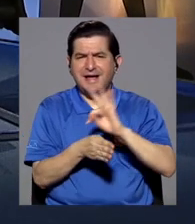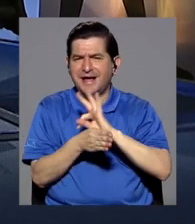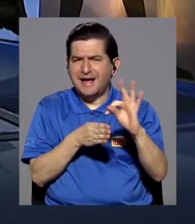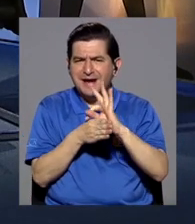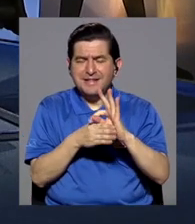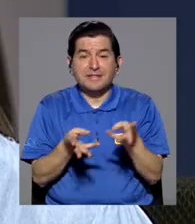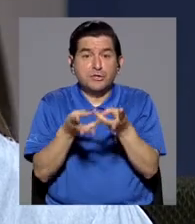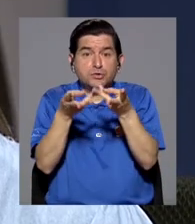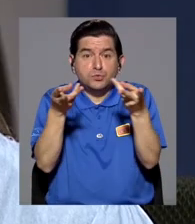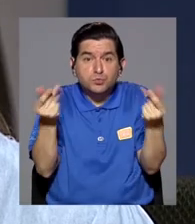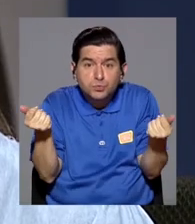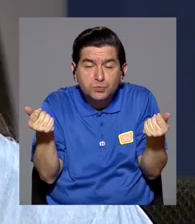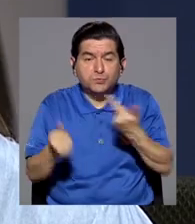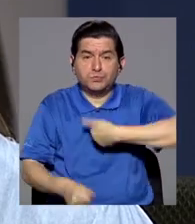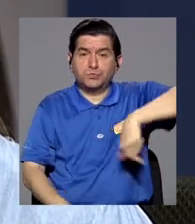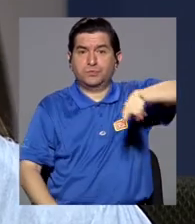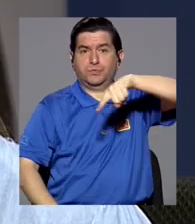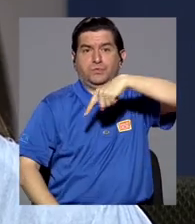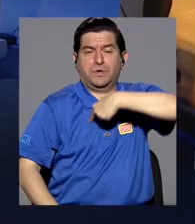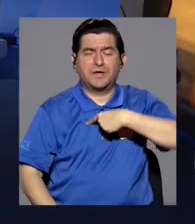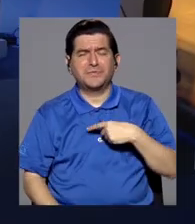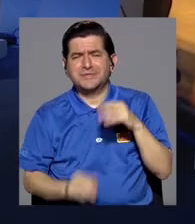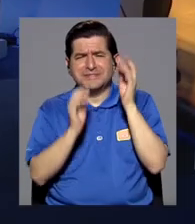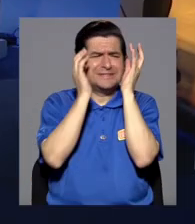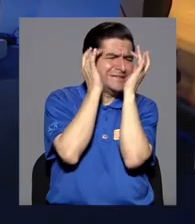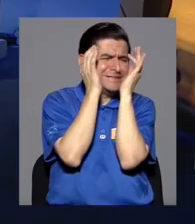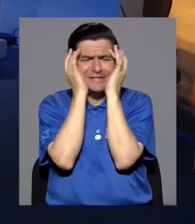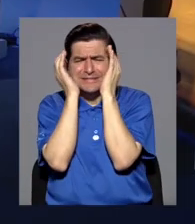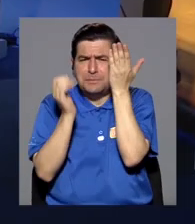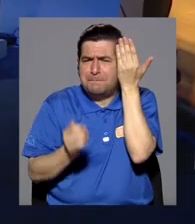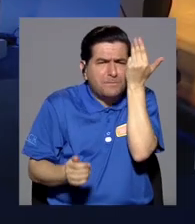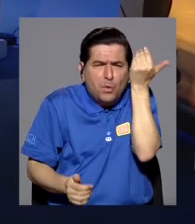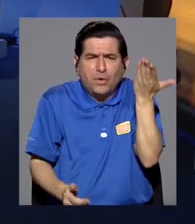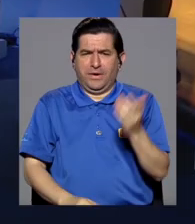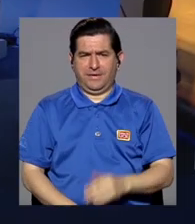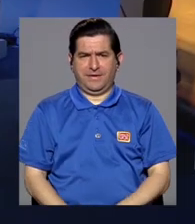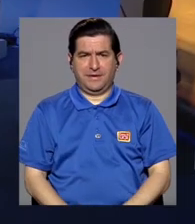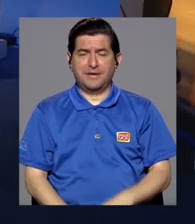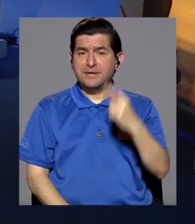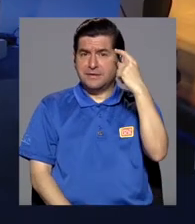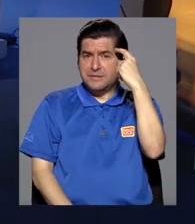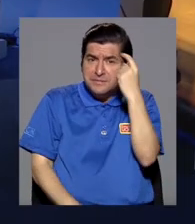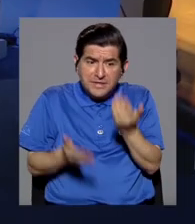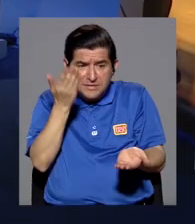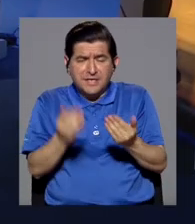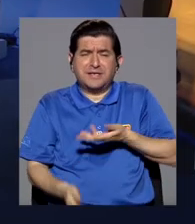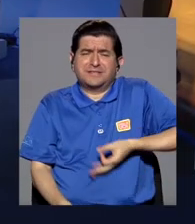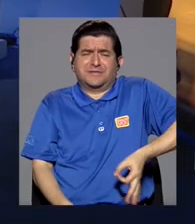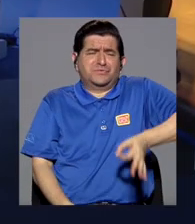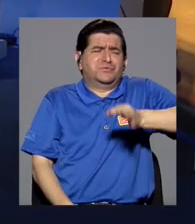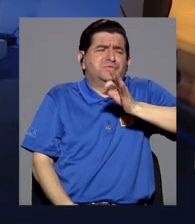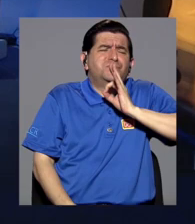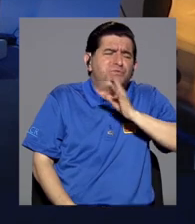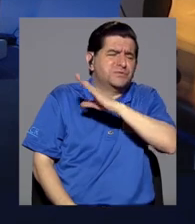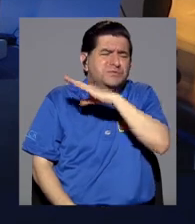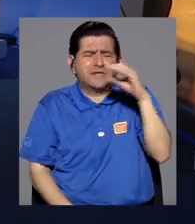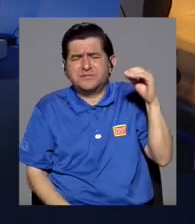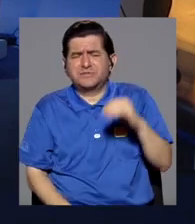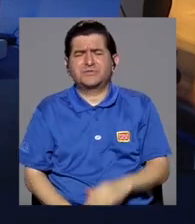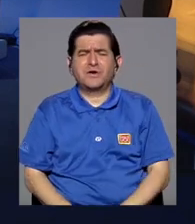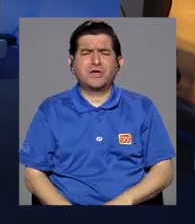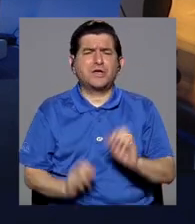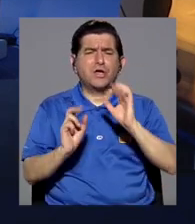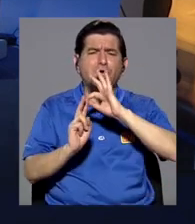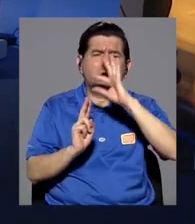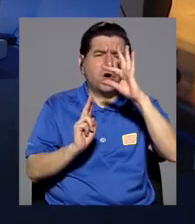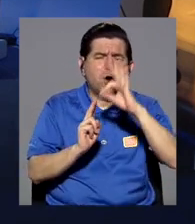una solución para nuestras angustias para nuestras frustraciones y también como una